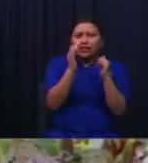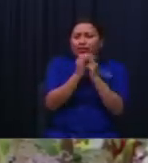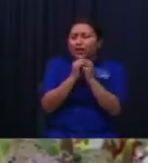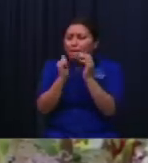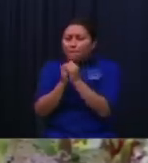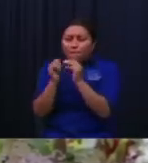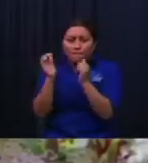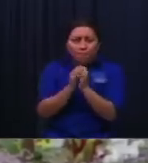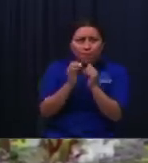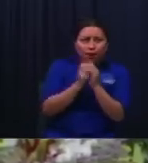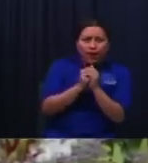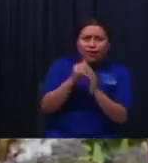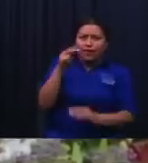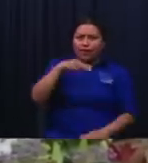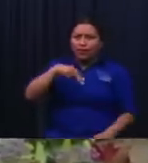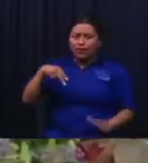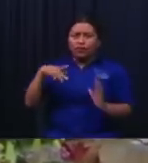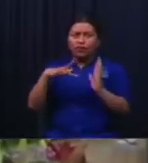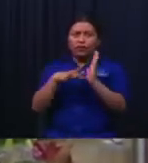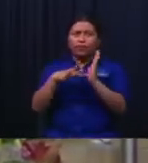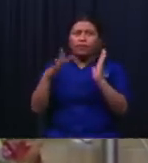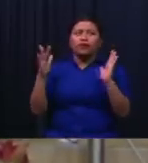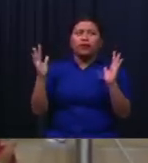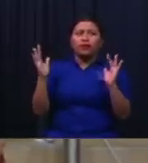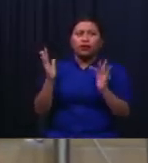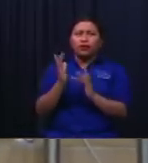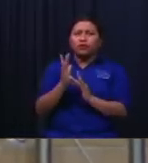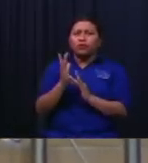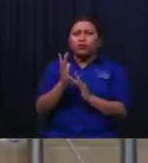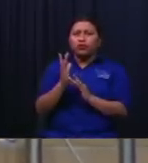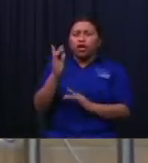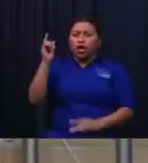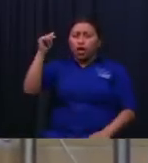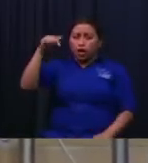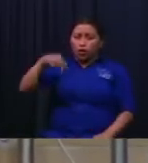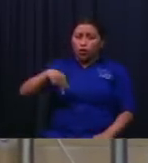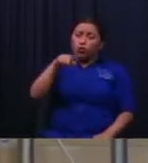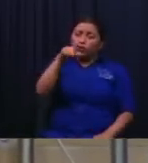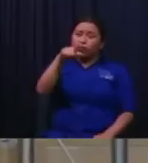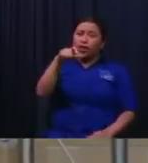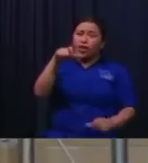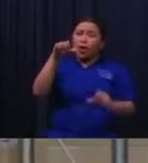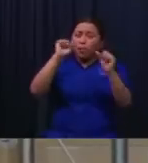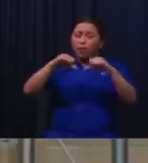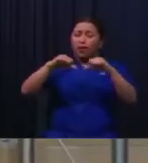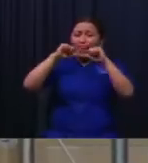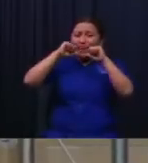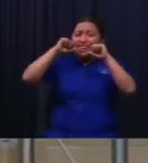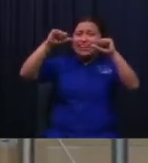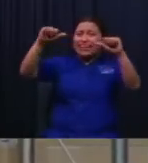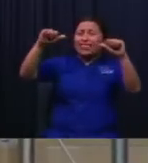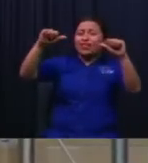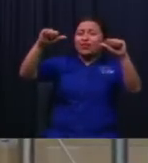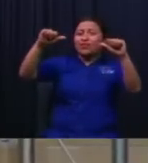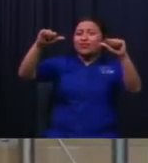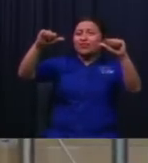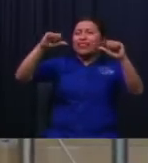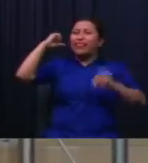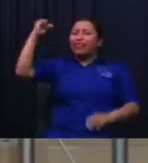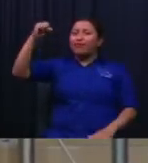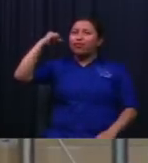Que en el nombre poderoso de Jesús usted pueda dar gritos de victoria dentro de su casa,